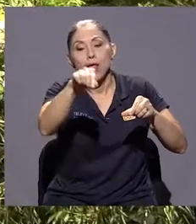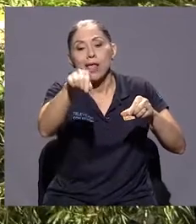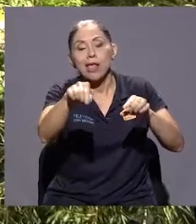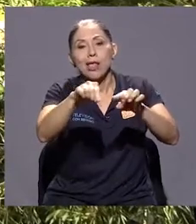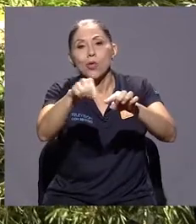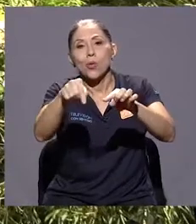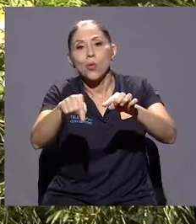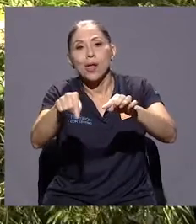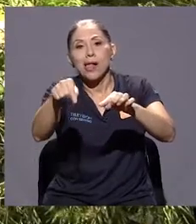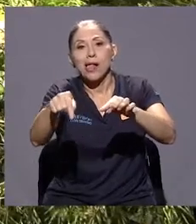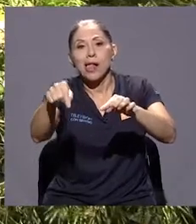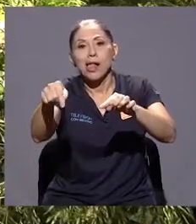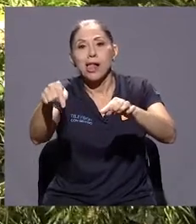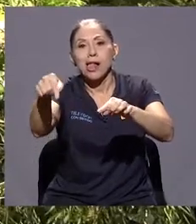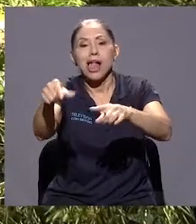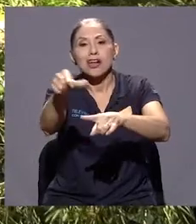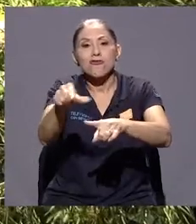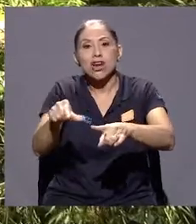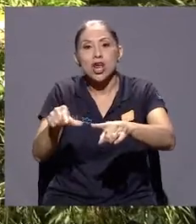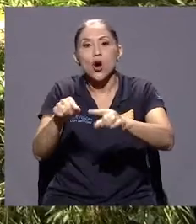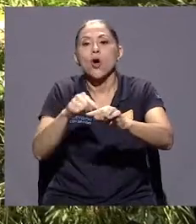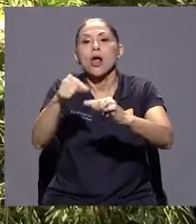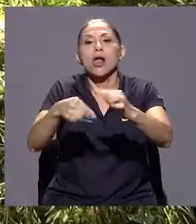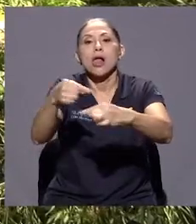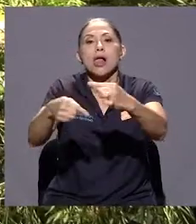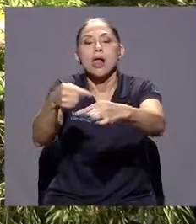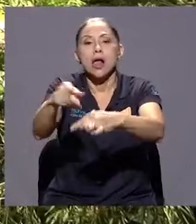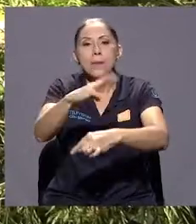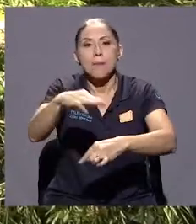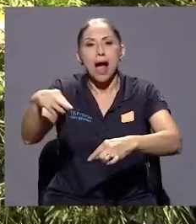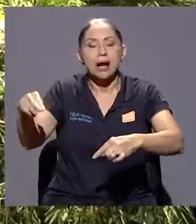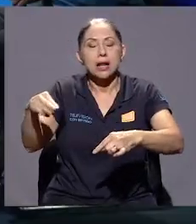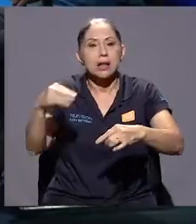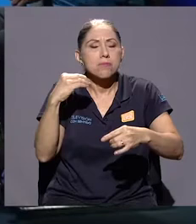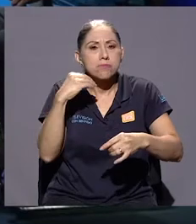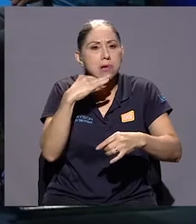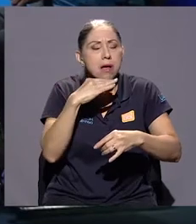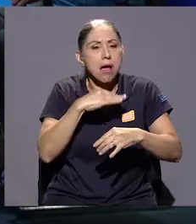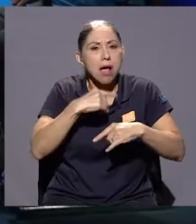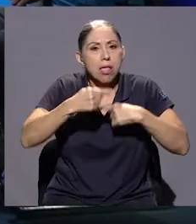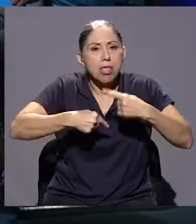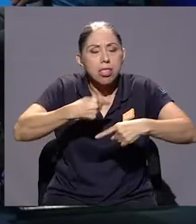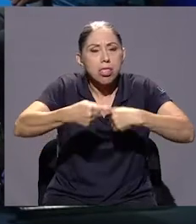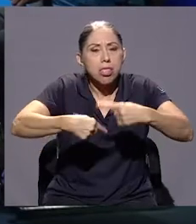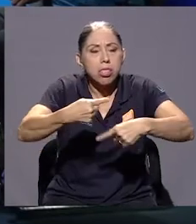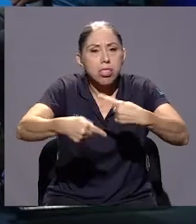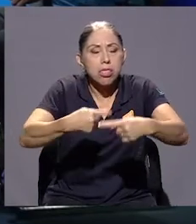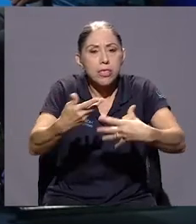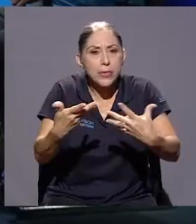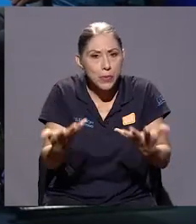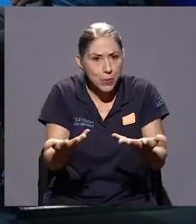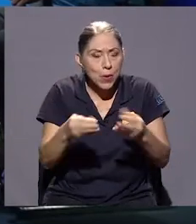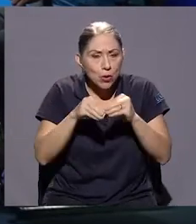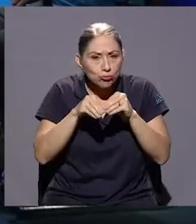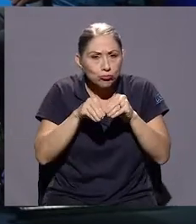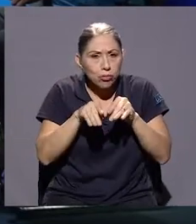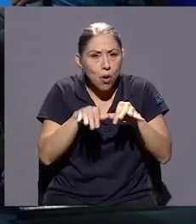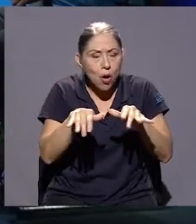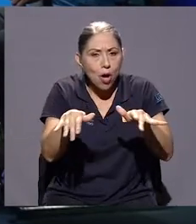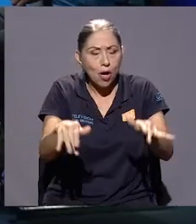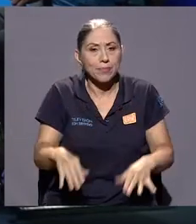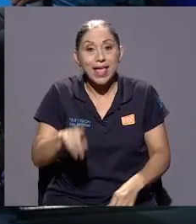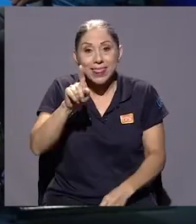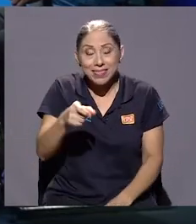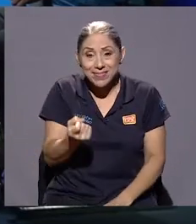del cantar y el río y posteriormente el mar al mar entonces también entender o visibilizar